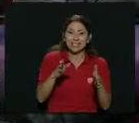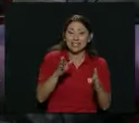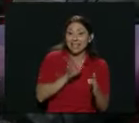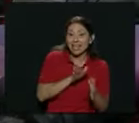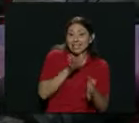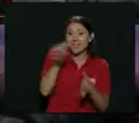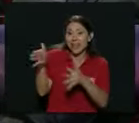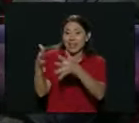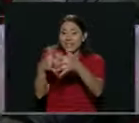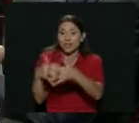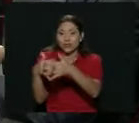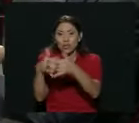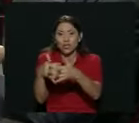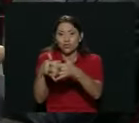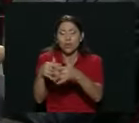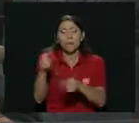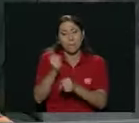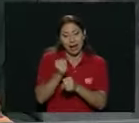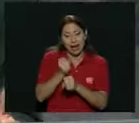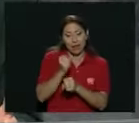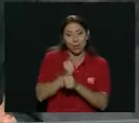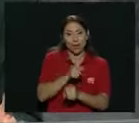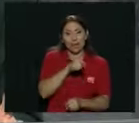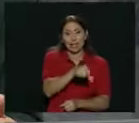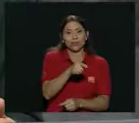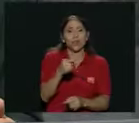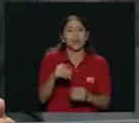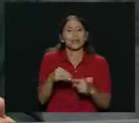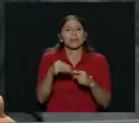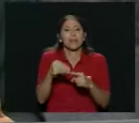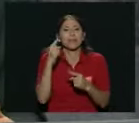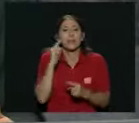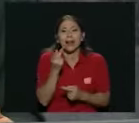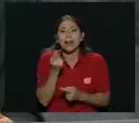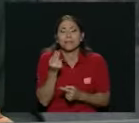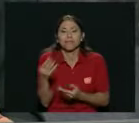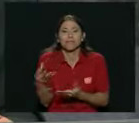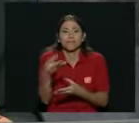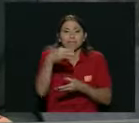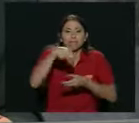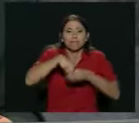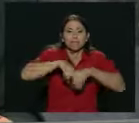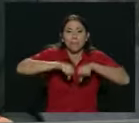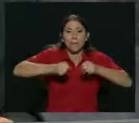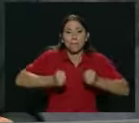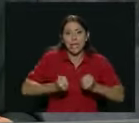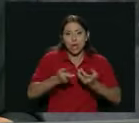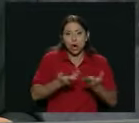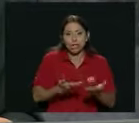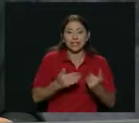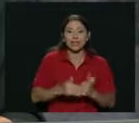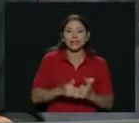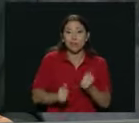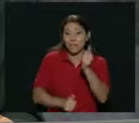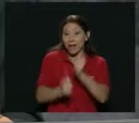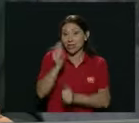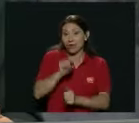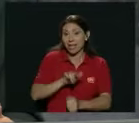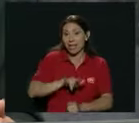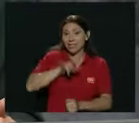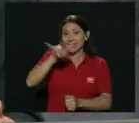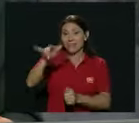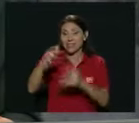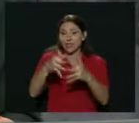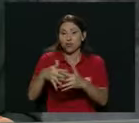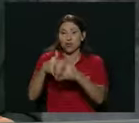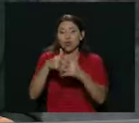áreas principalmente por tema de mejores ingresos, ¿verdad? La mayoría que se van a Estados Unidos son